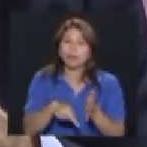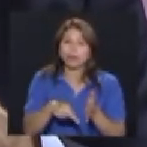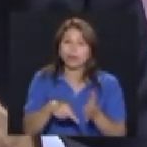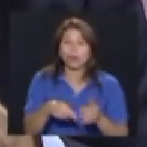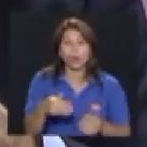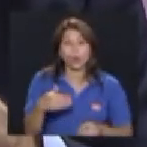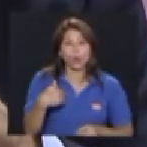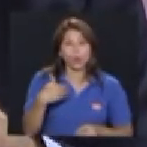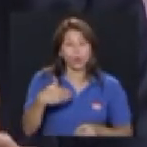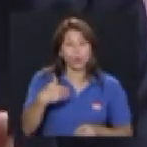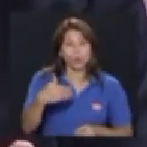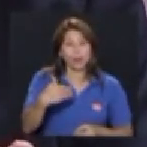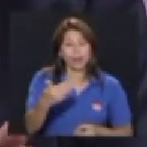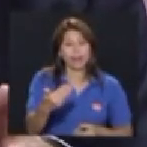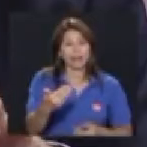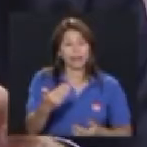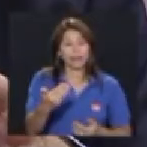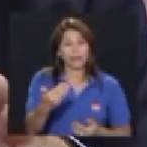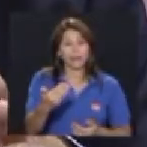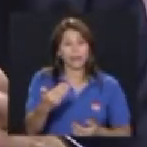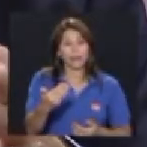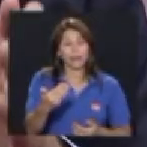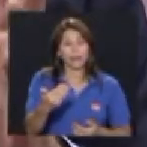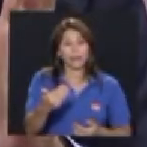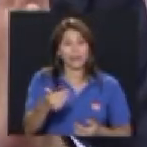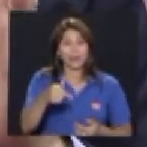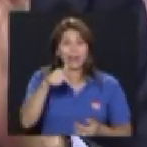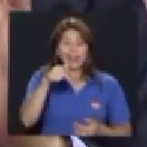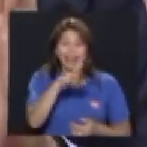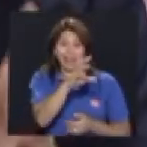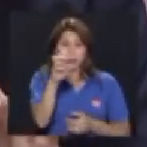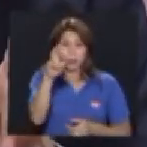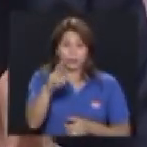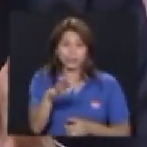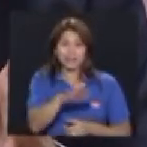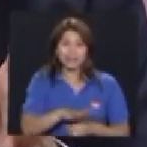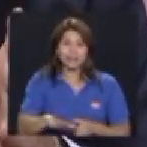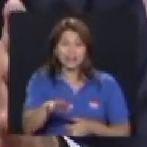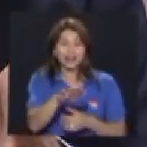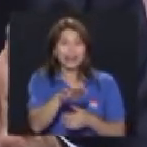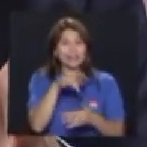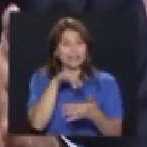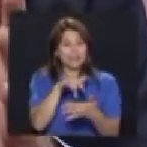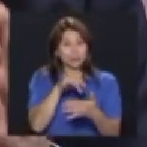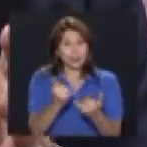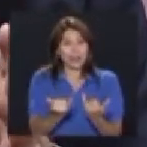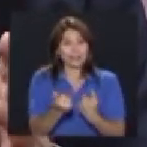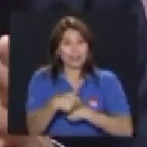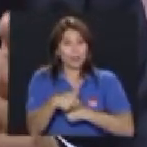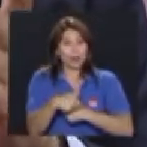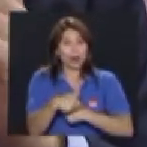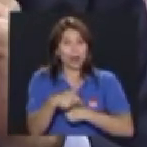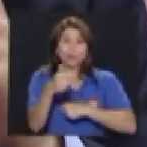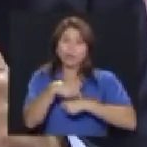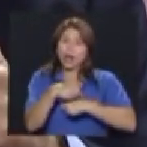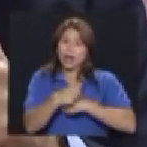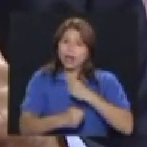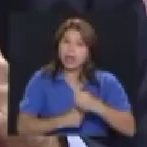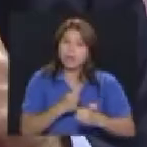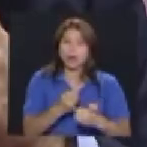Costa Rica, esta época, que es una época particularmente acelerada de cambios,